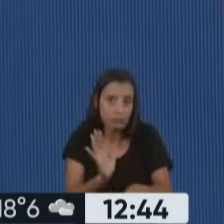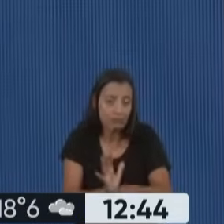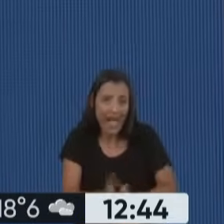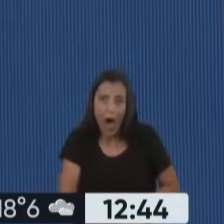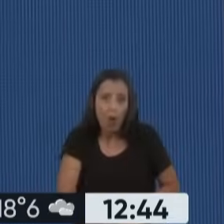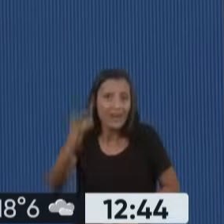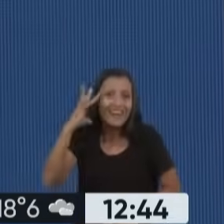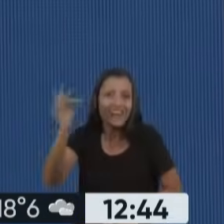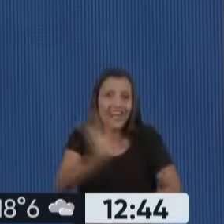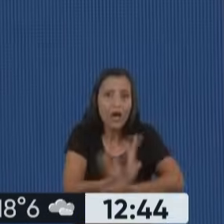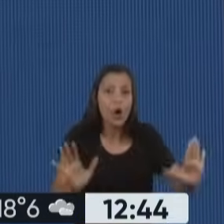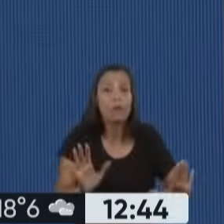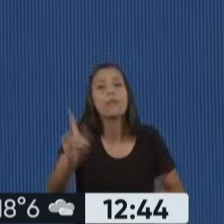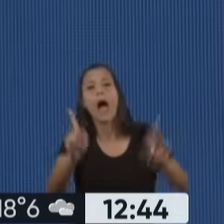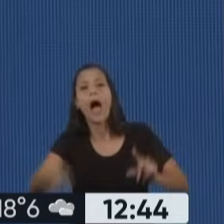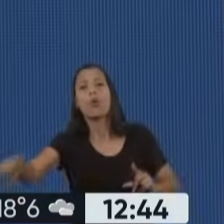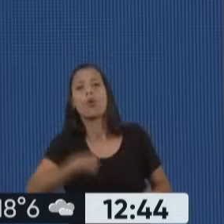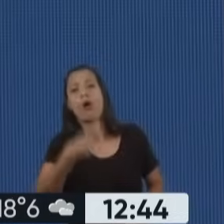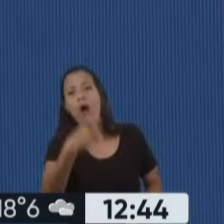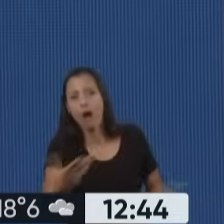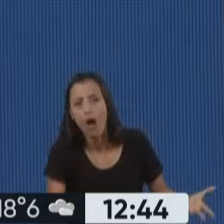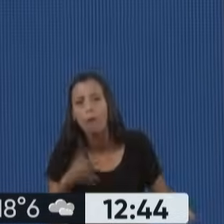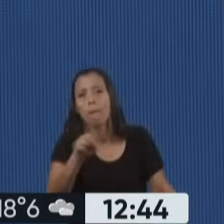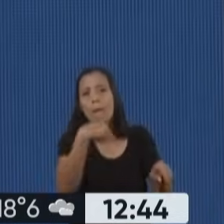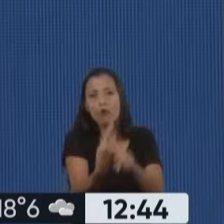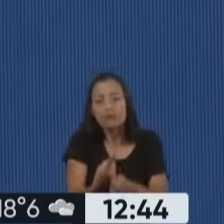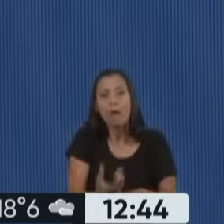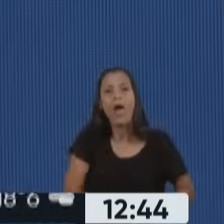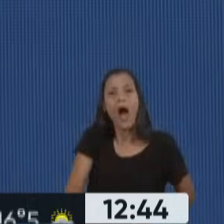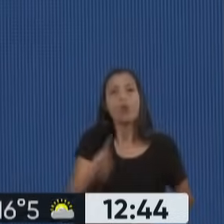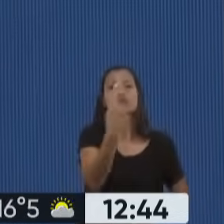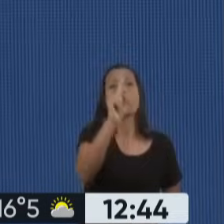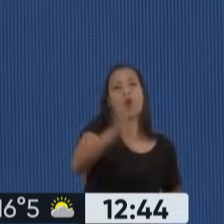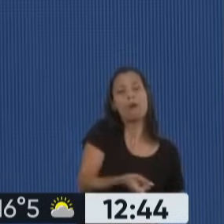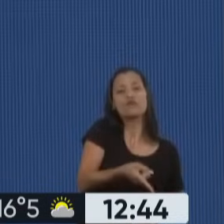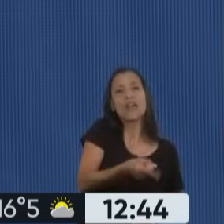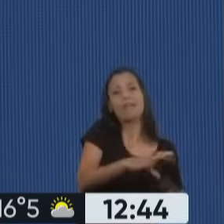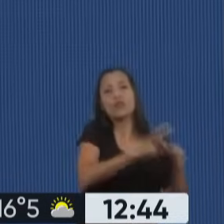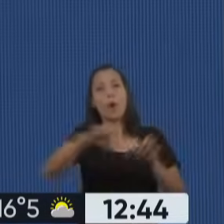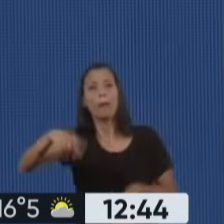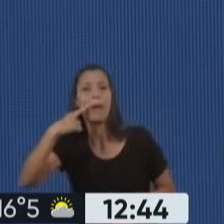Y mientras que decían que era imposible hacer un ajuste de 1 punto del PBI,